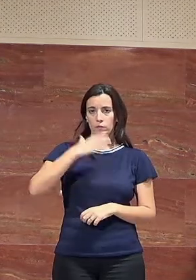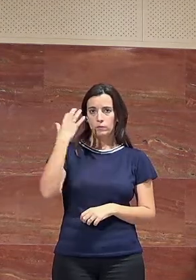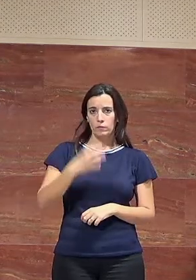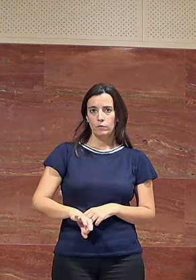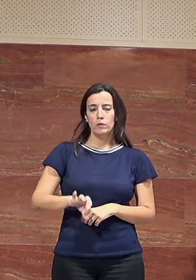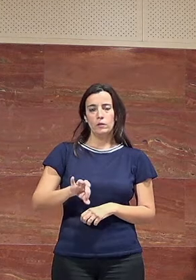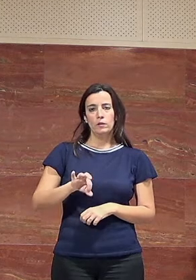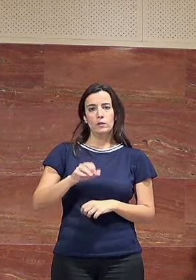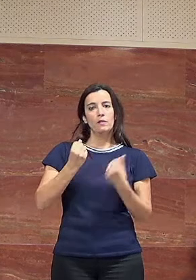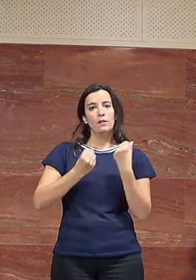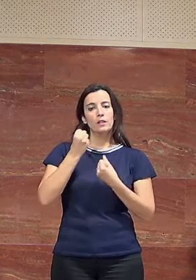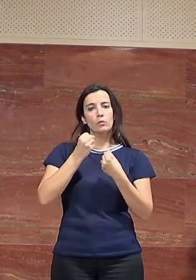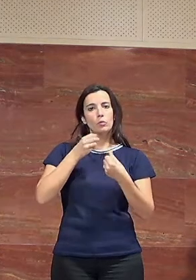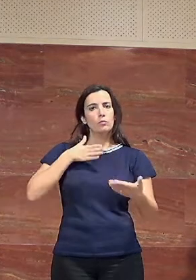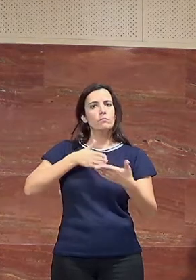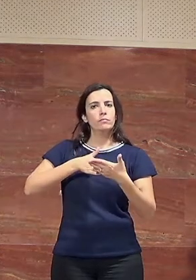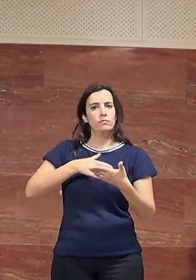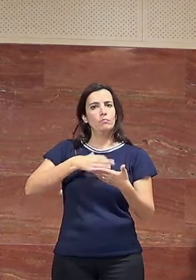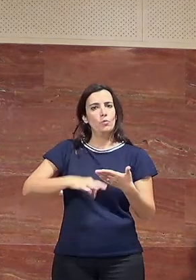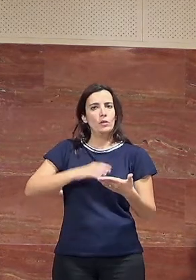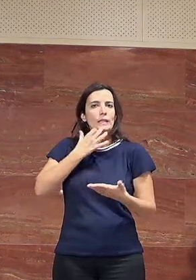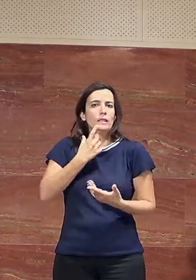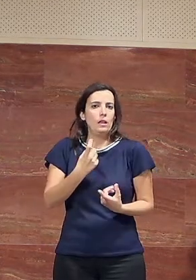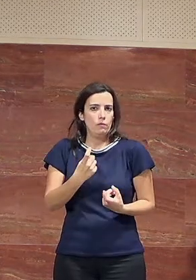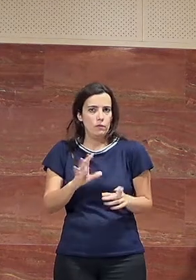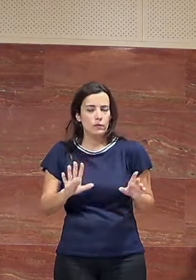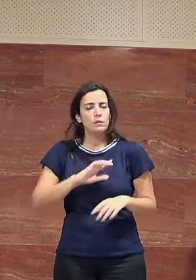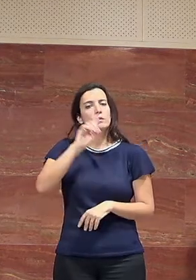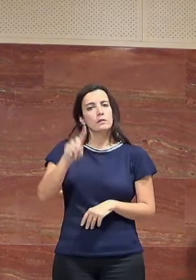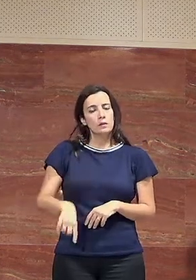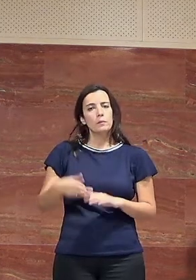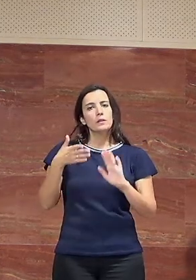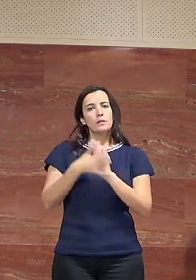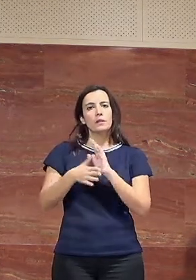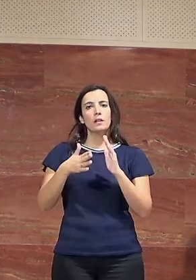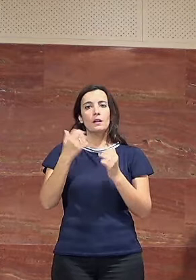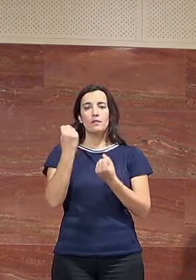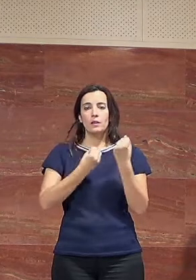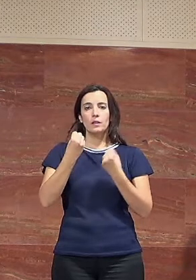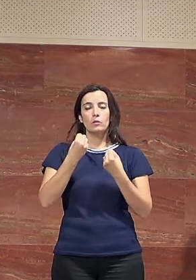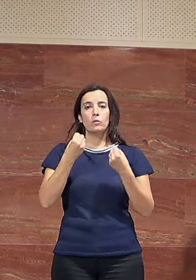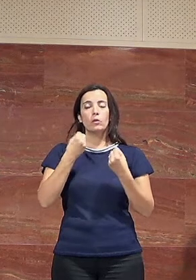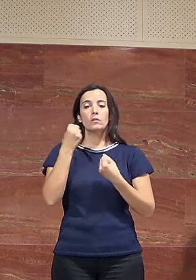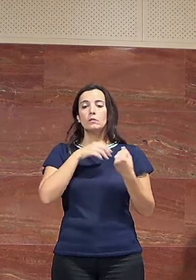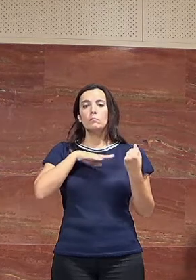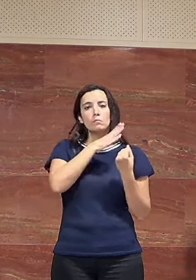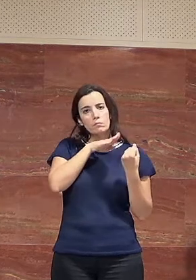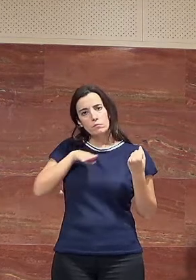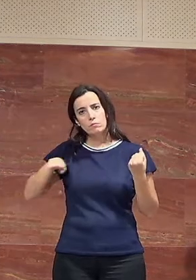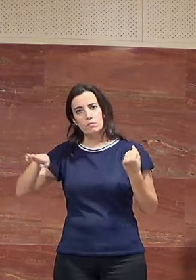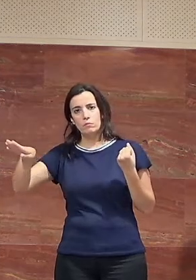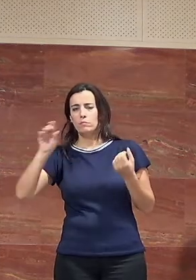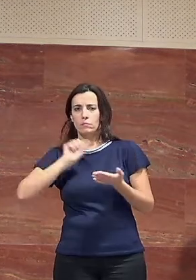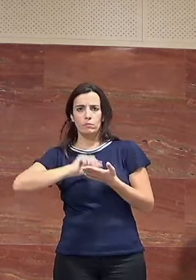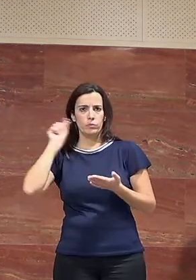impedir el paso de vehículos si lo hiciera necesario, pero también redirigirlo y hacerlo de forma inmediata.